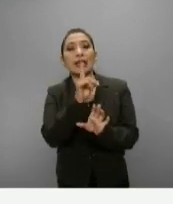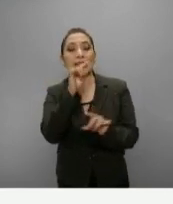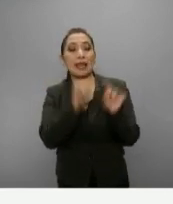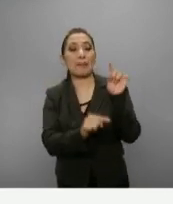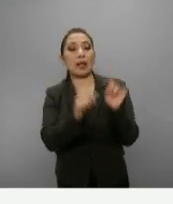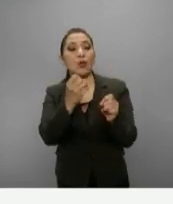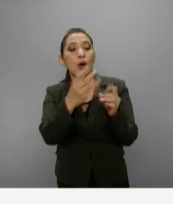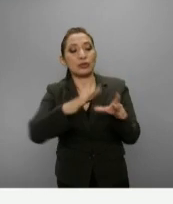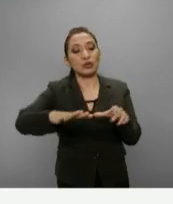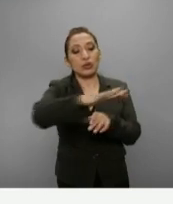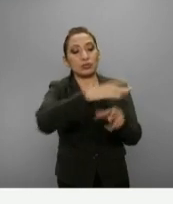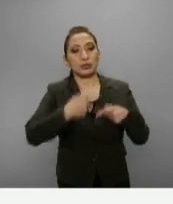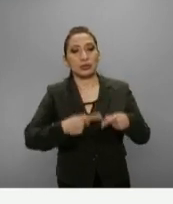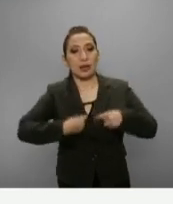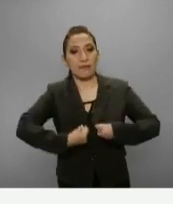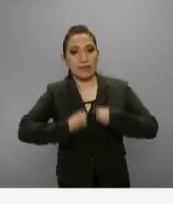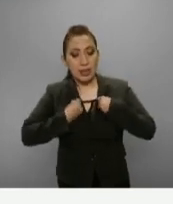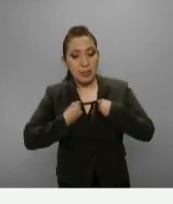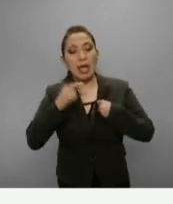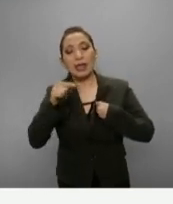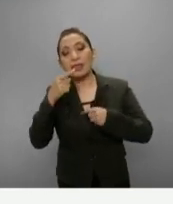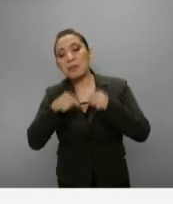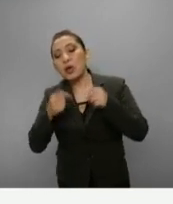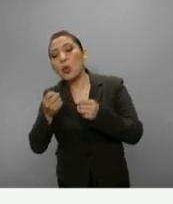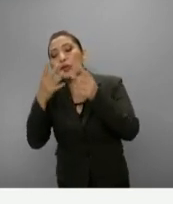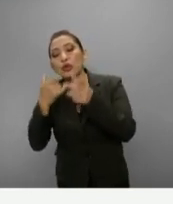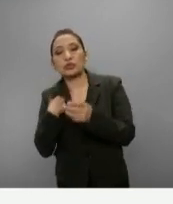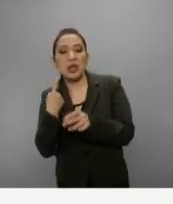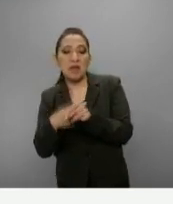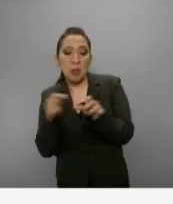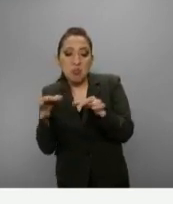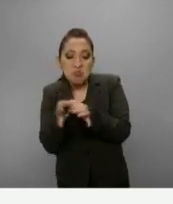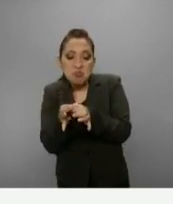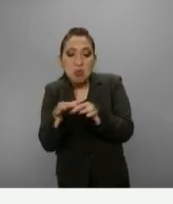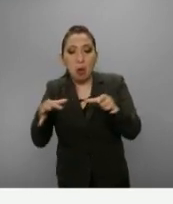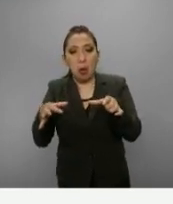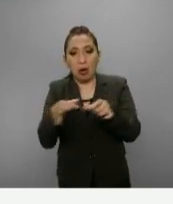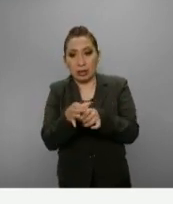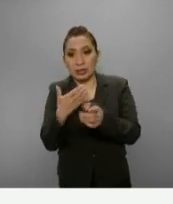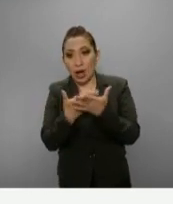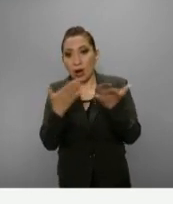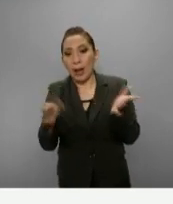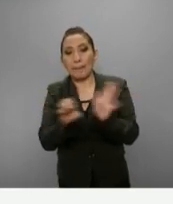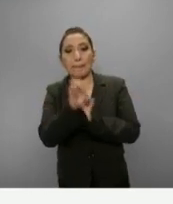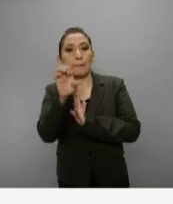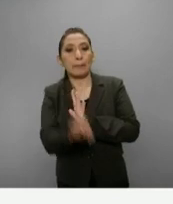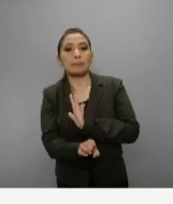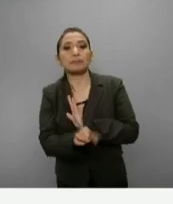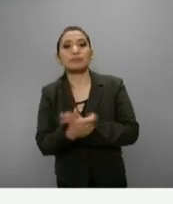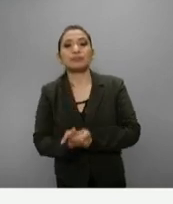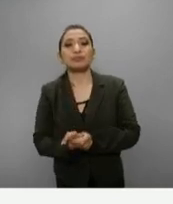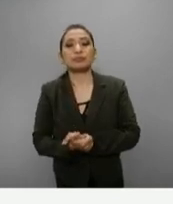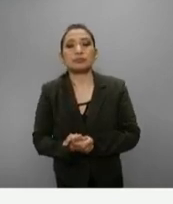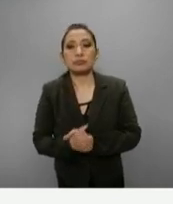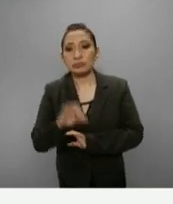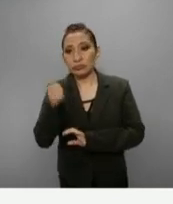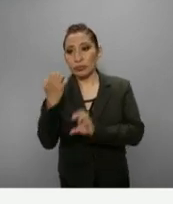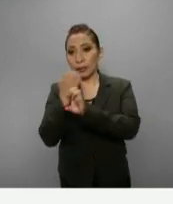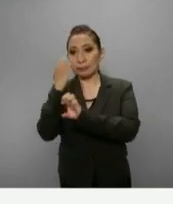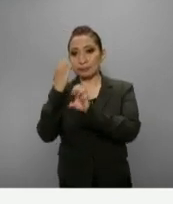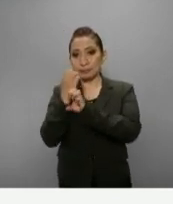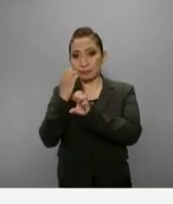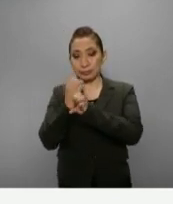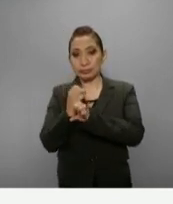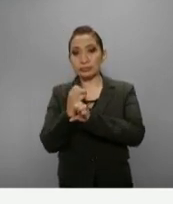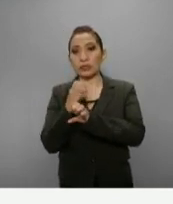que en función de la base poblacional, entonces las posiciones van cambiando y ahora pasan, por ejemplo, otros